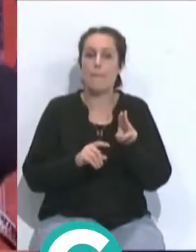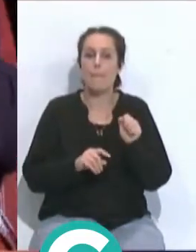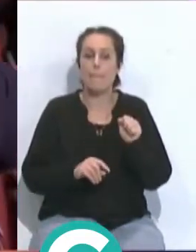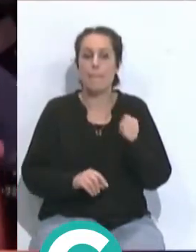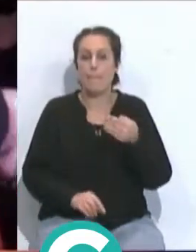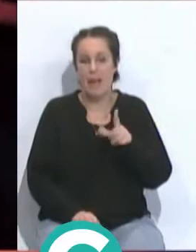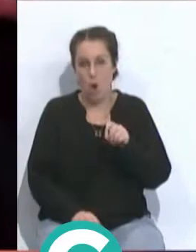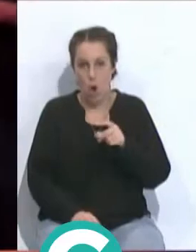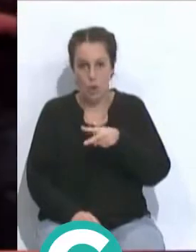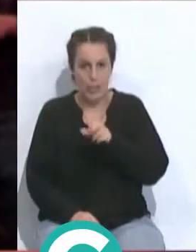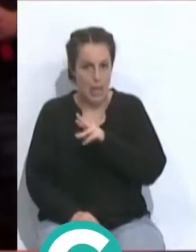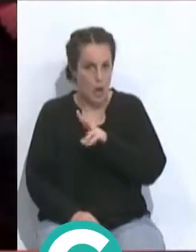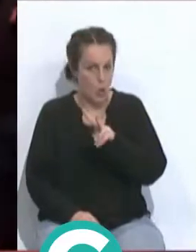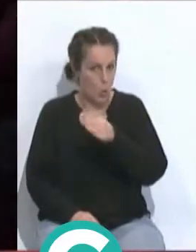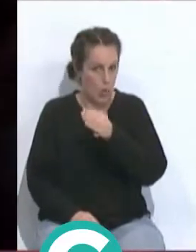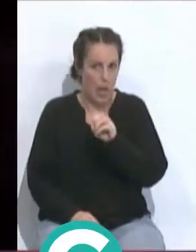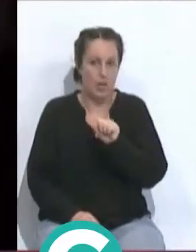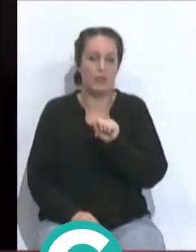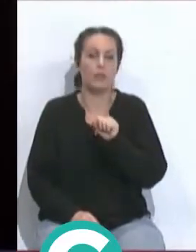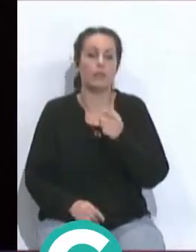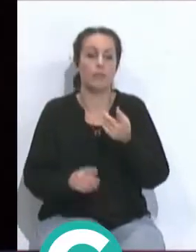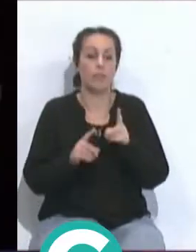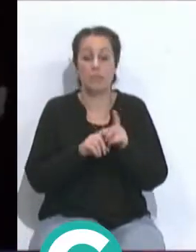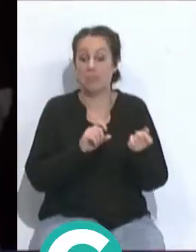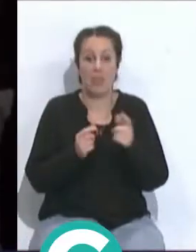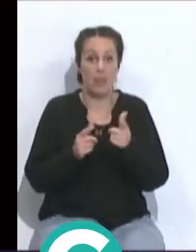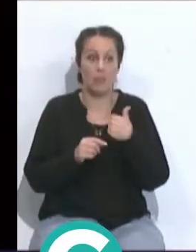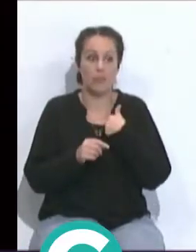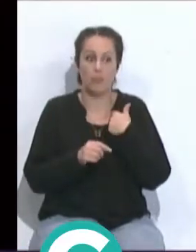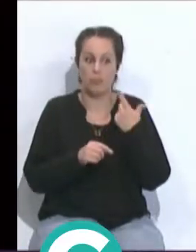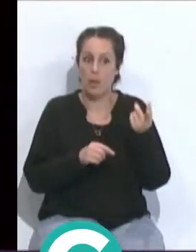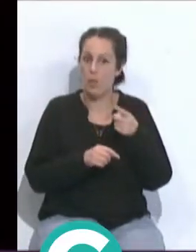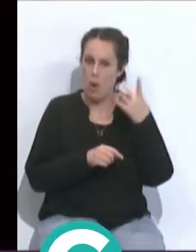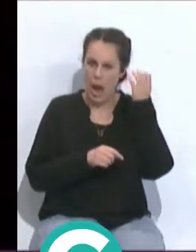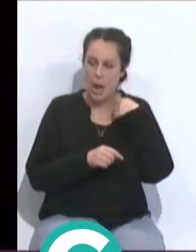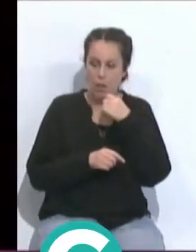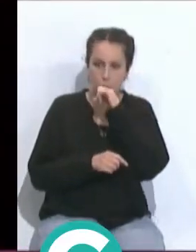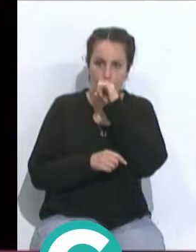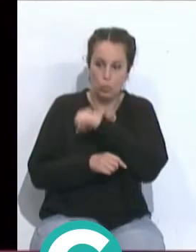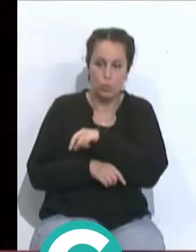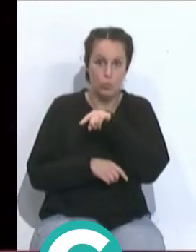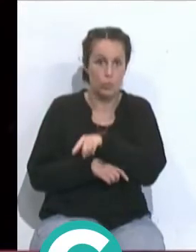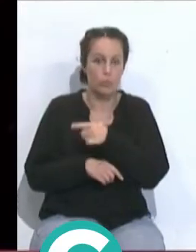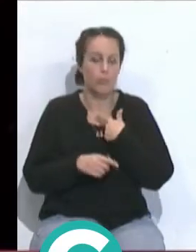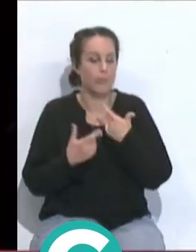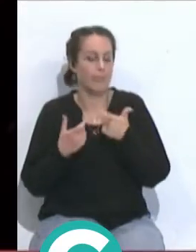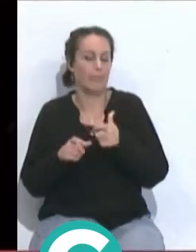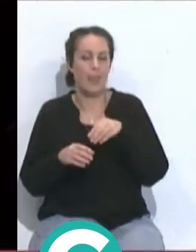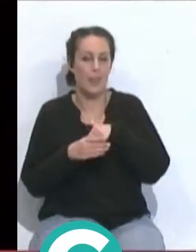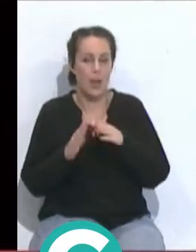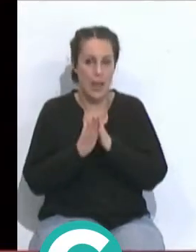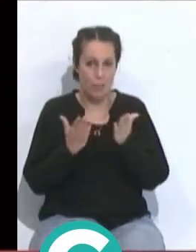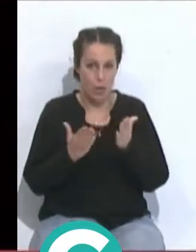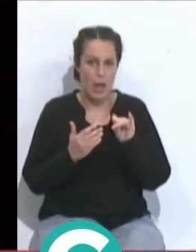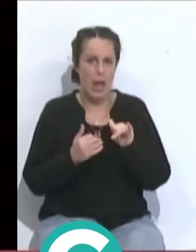obra, Las Odas Elementales de Pablo Neruda, y al que tanto admiraba Juan Carlos, pues dedicarle ese apartado en el libro. Y bueno, ahí está la